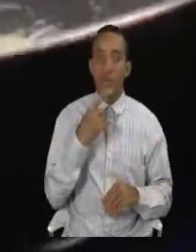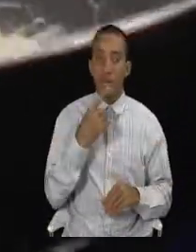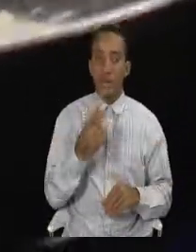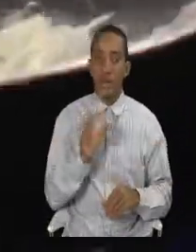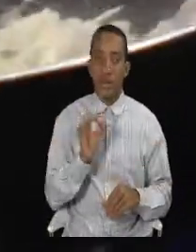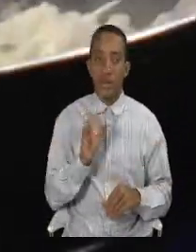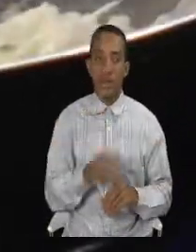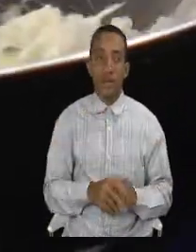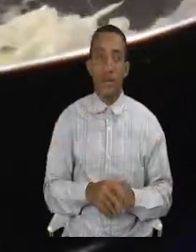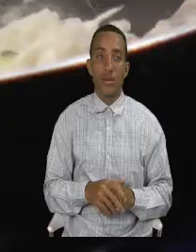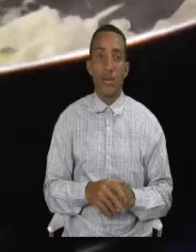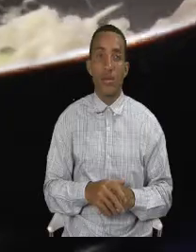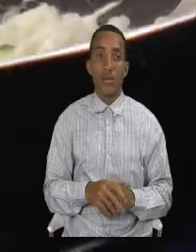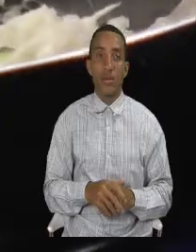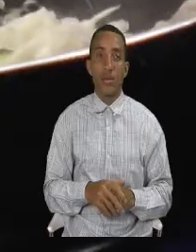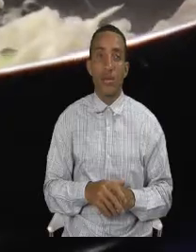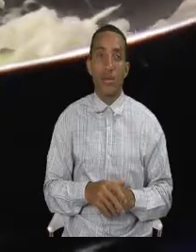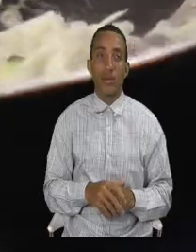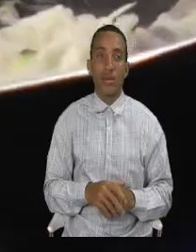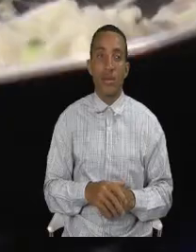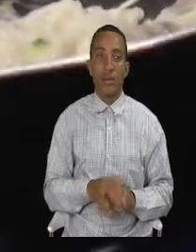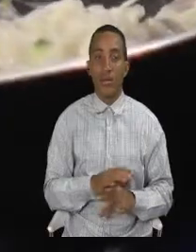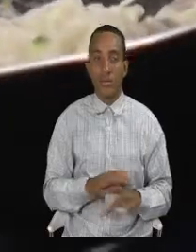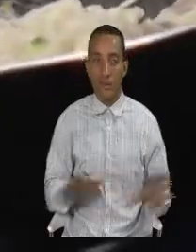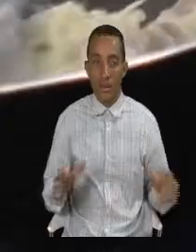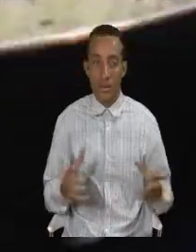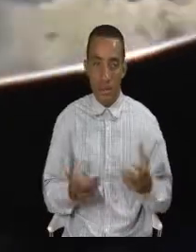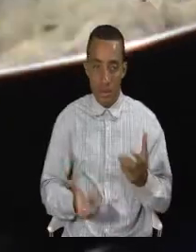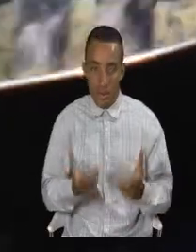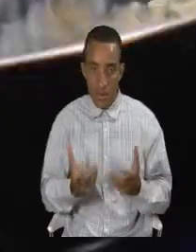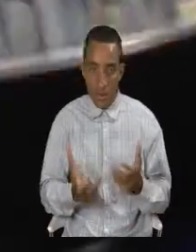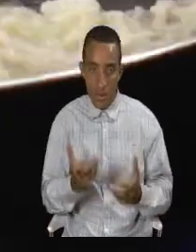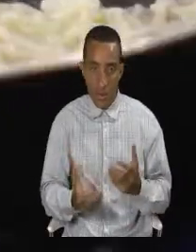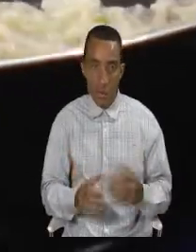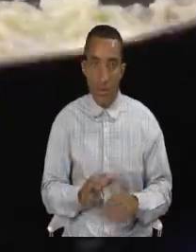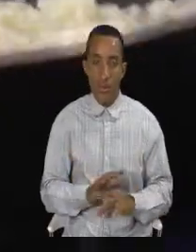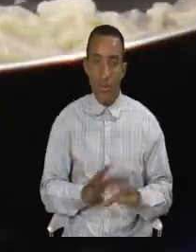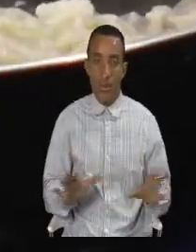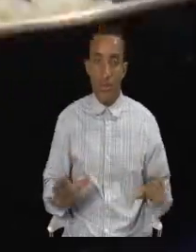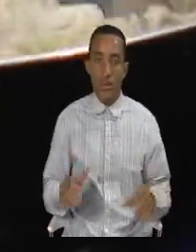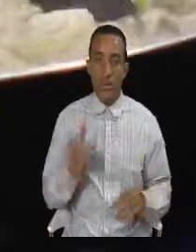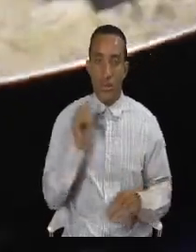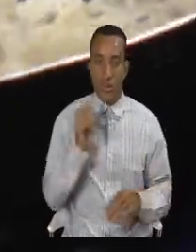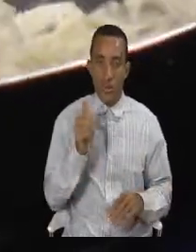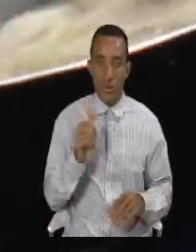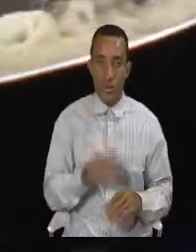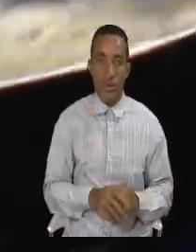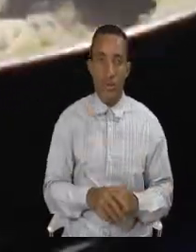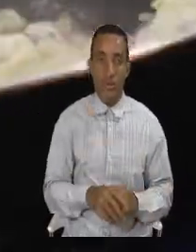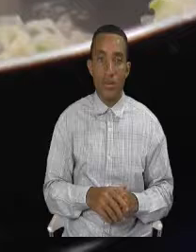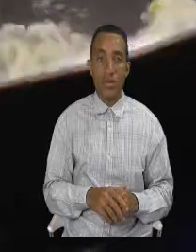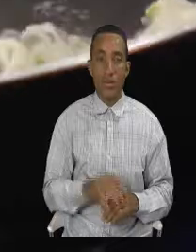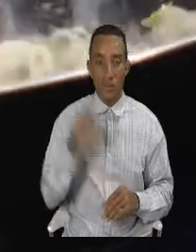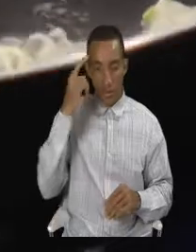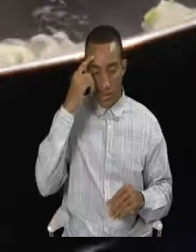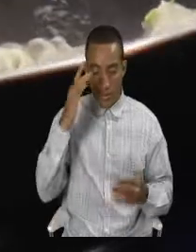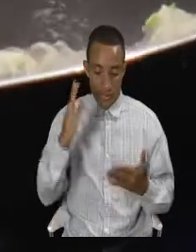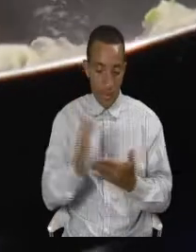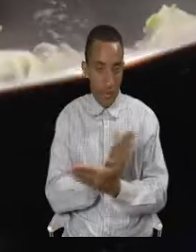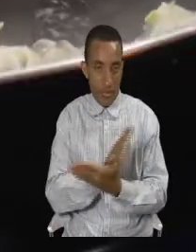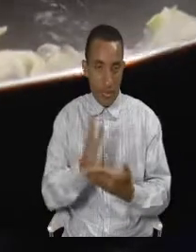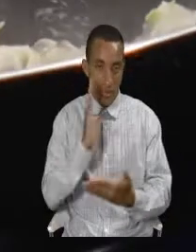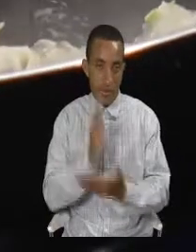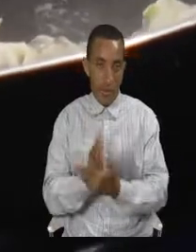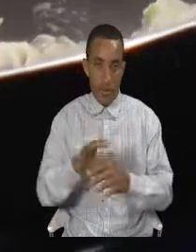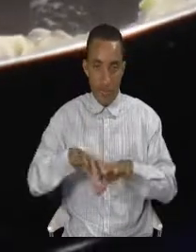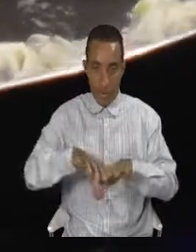que hacemos es una receta pues planeada, pero la elaboración se hace siempre acá. Voy a dividir la mezcla. Voy a